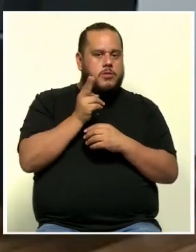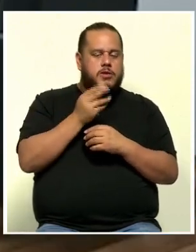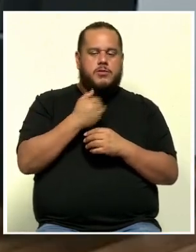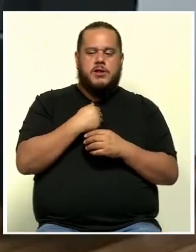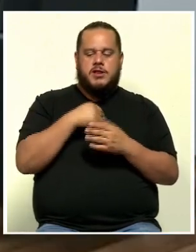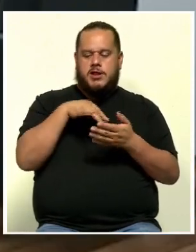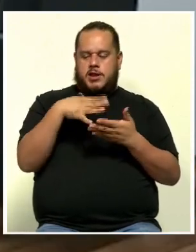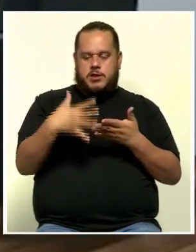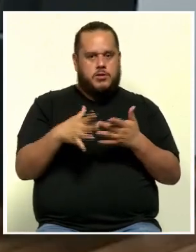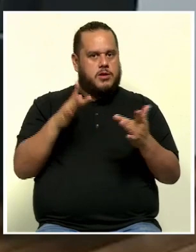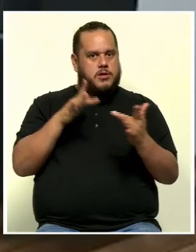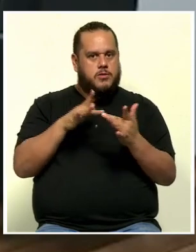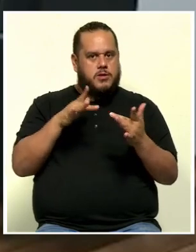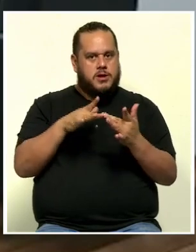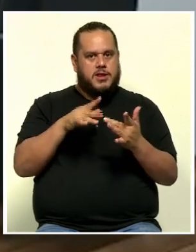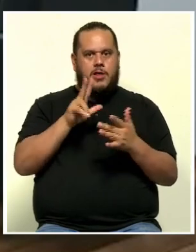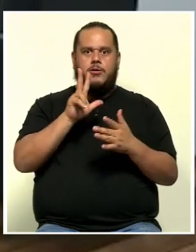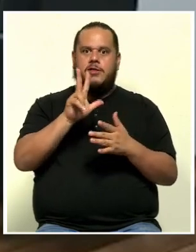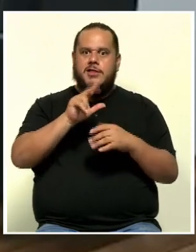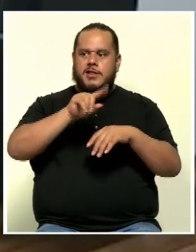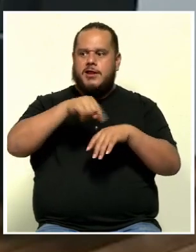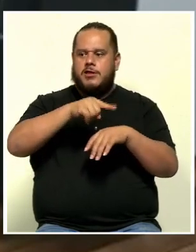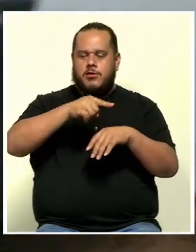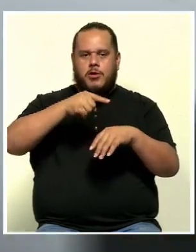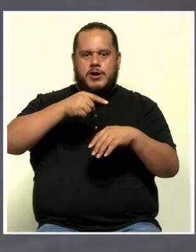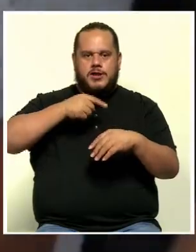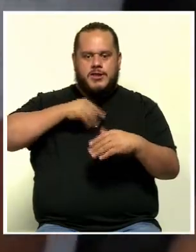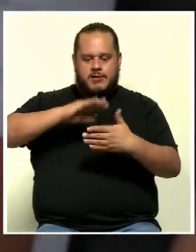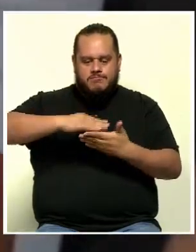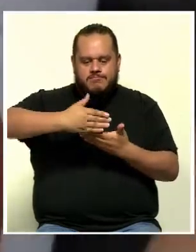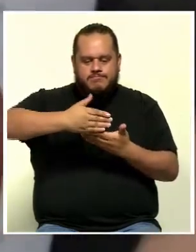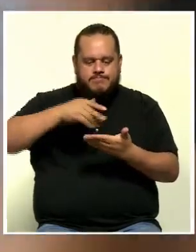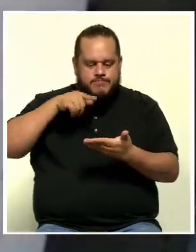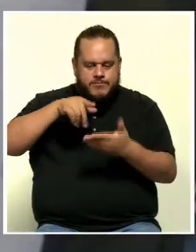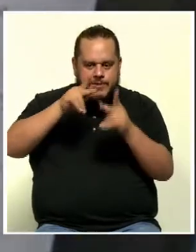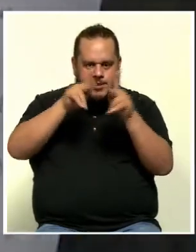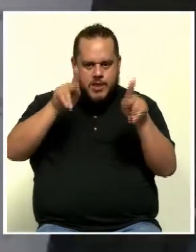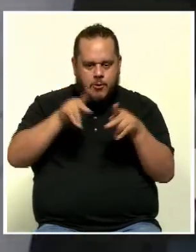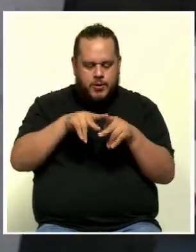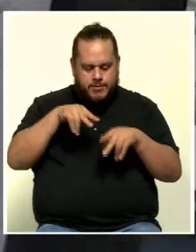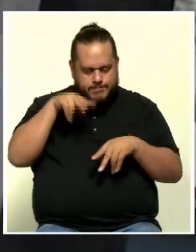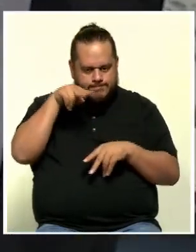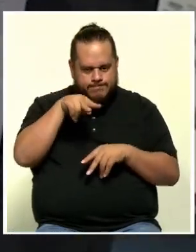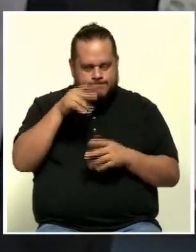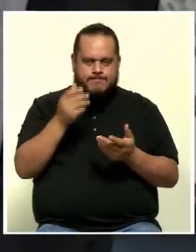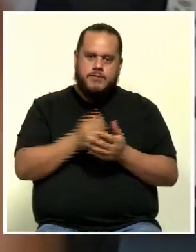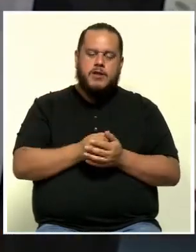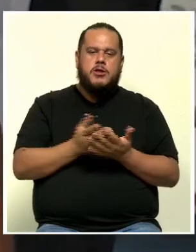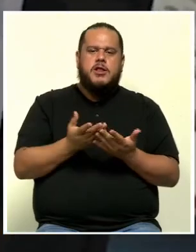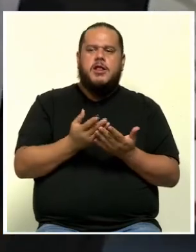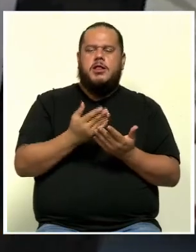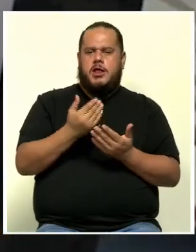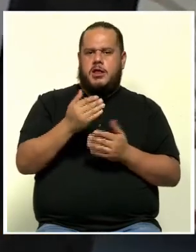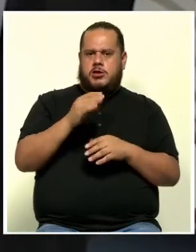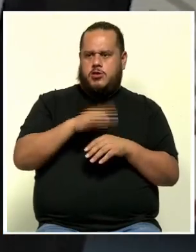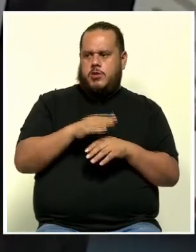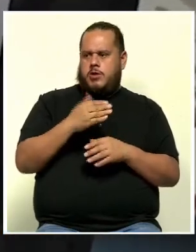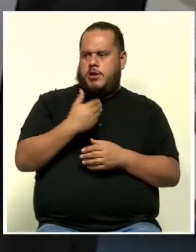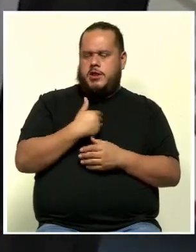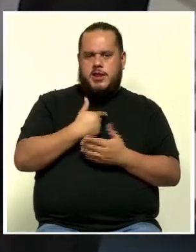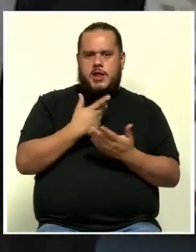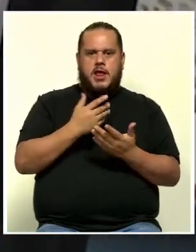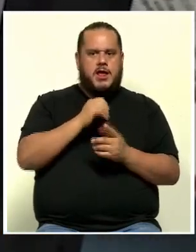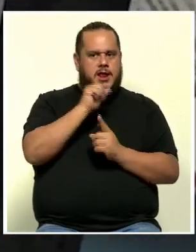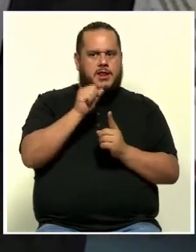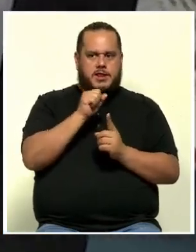estudiante conectado 3 horas frente a una pantalla. Ahora bien, pese a la claridad que tienen las universidades en que la situación no